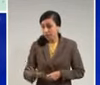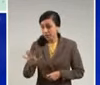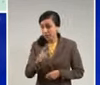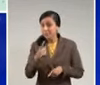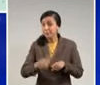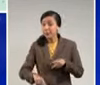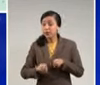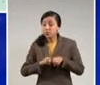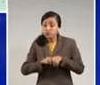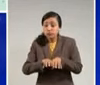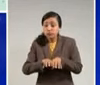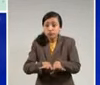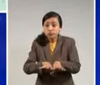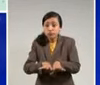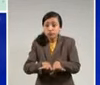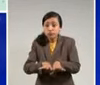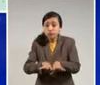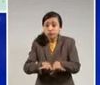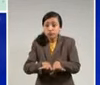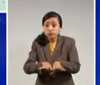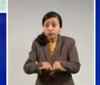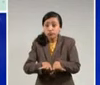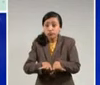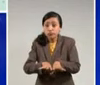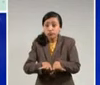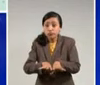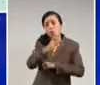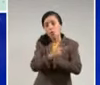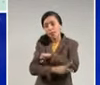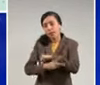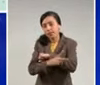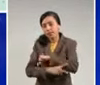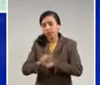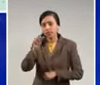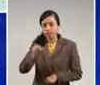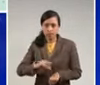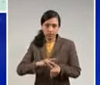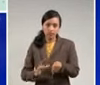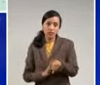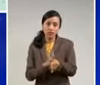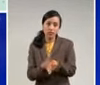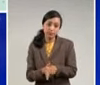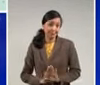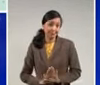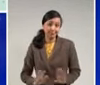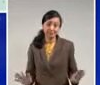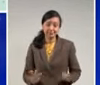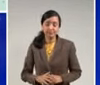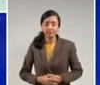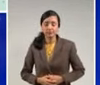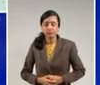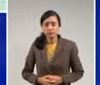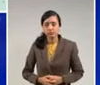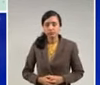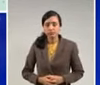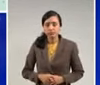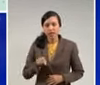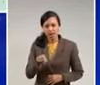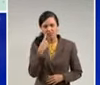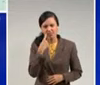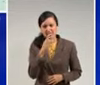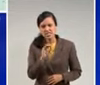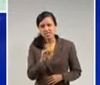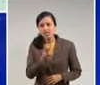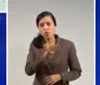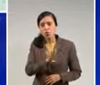extendiendo a ya 89 países. Y un número, aquí dice